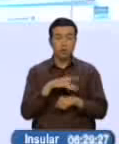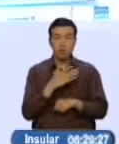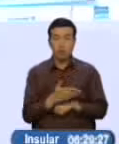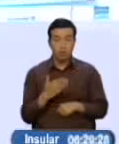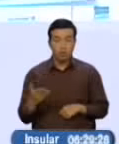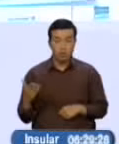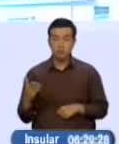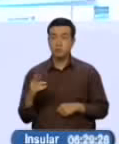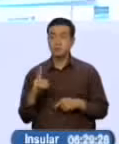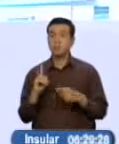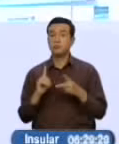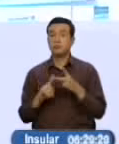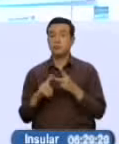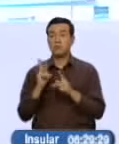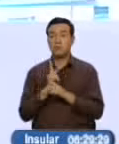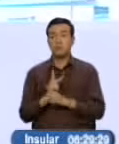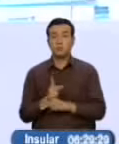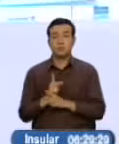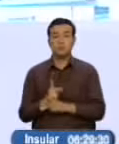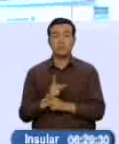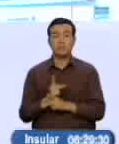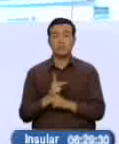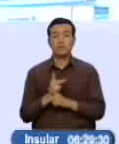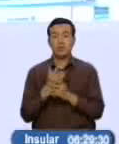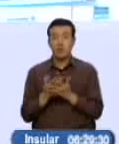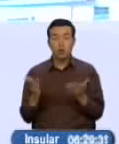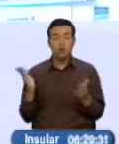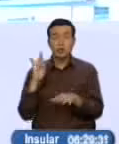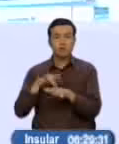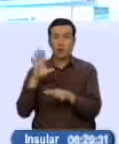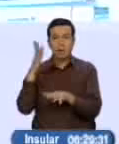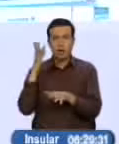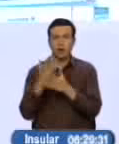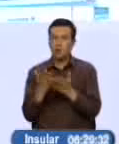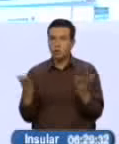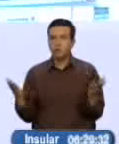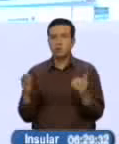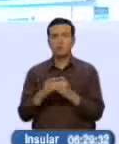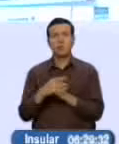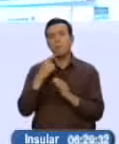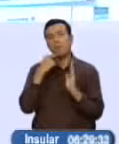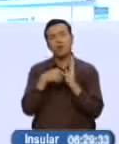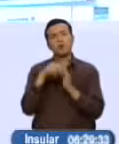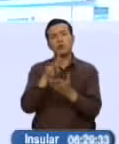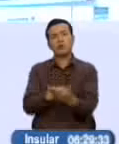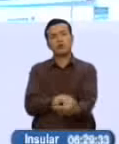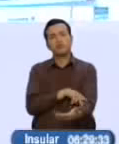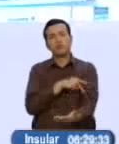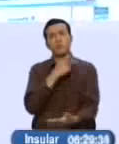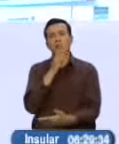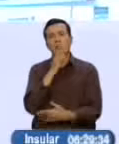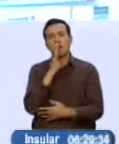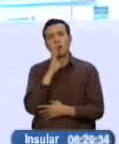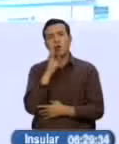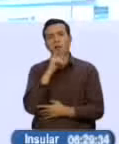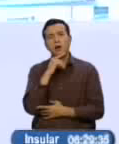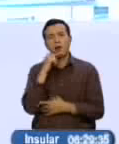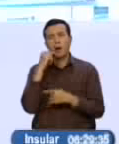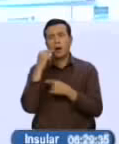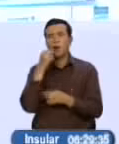justamente precautelar el patrimonio intangible. Decía, por ejemplo, nuestra tradición oral, que en